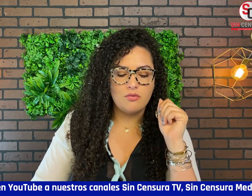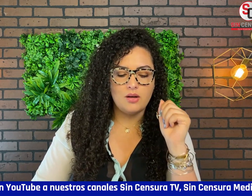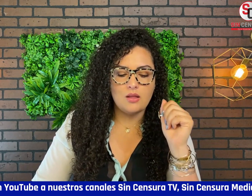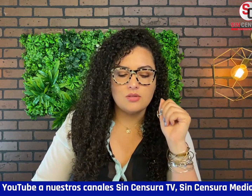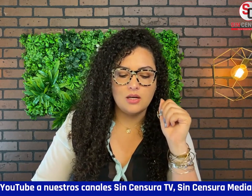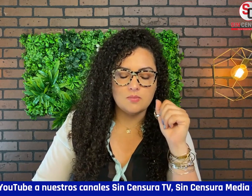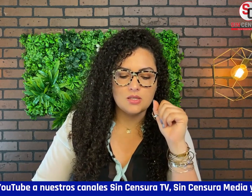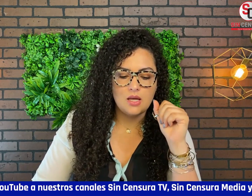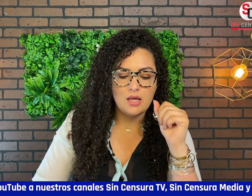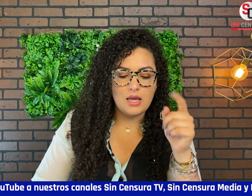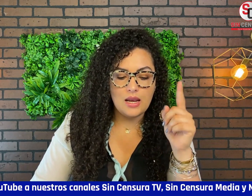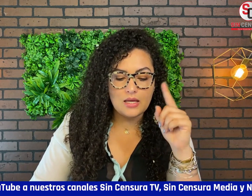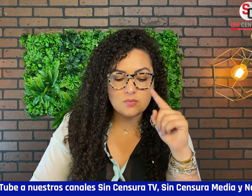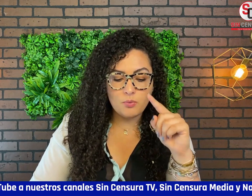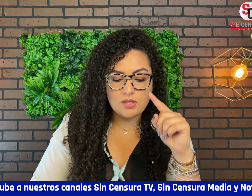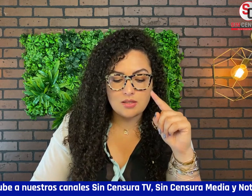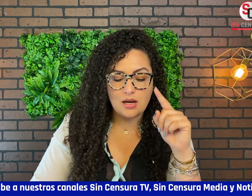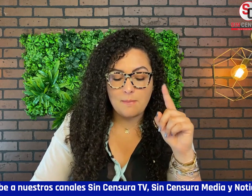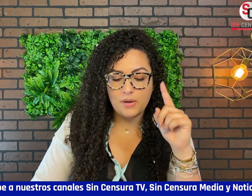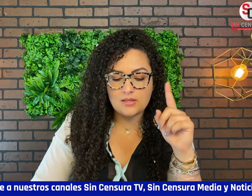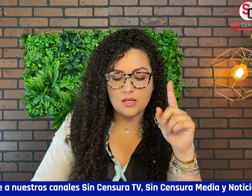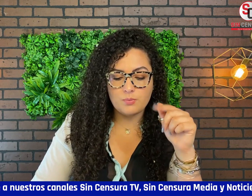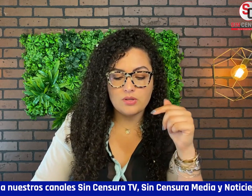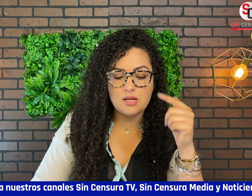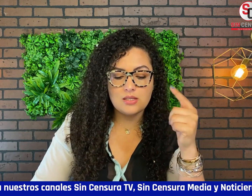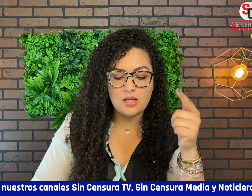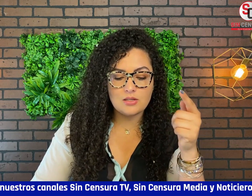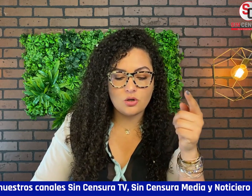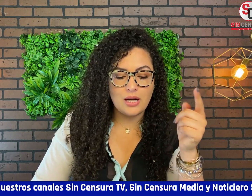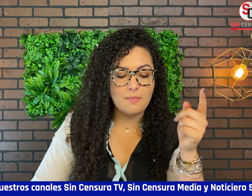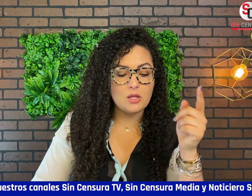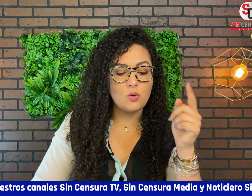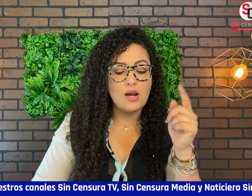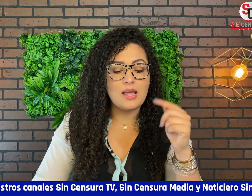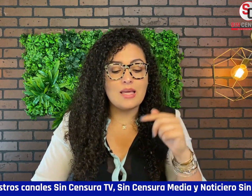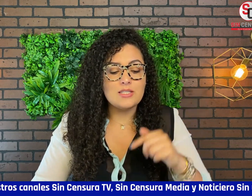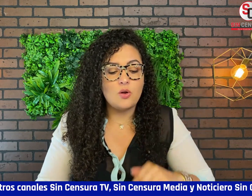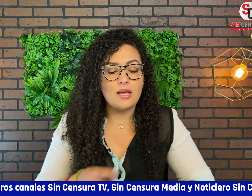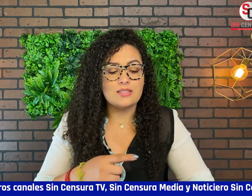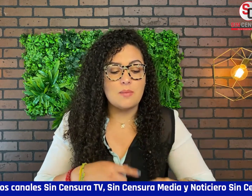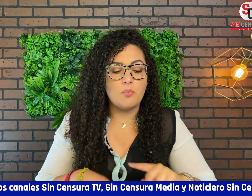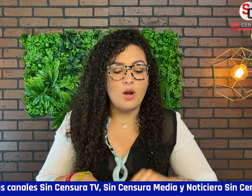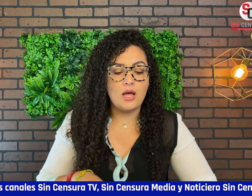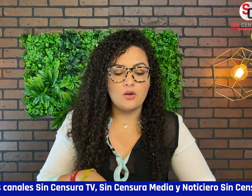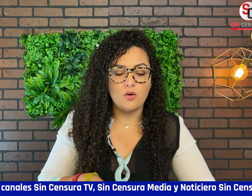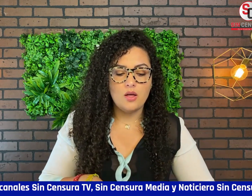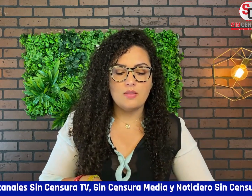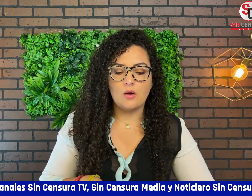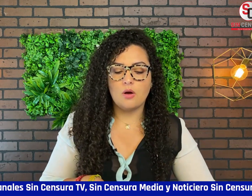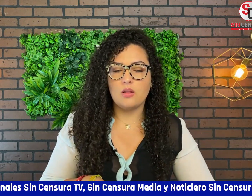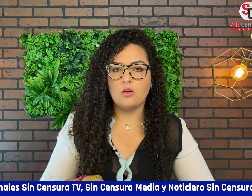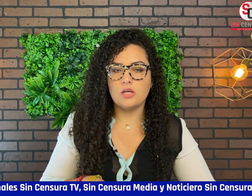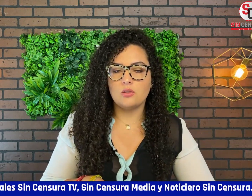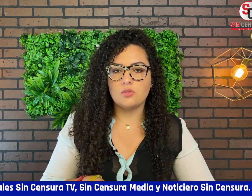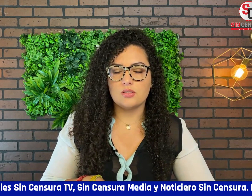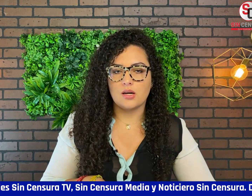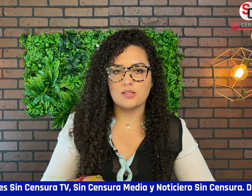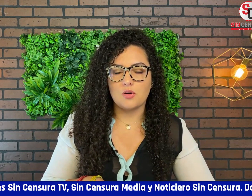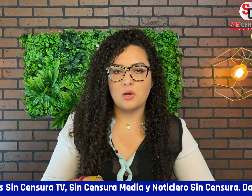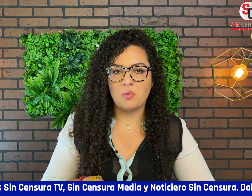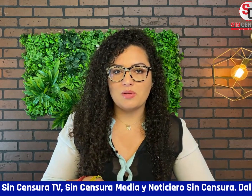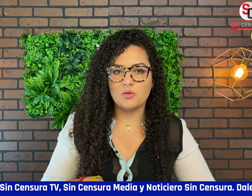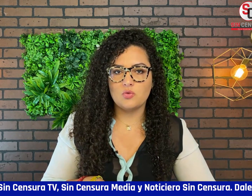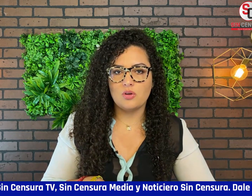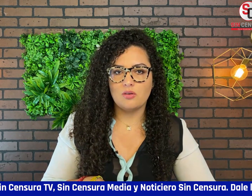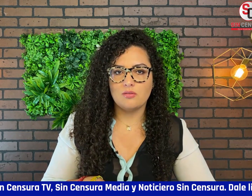estaban afiliados al IMSS, y después, la empresa, después del siniestro, tramitó el registro extemporáneo de acuerdo a los datos que se registraron